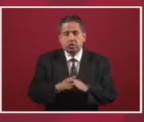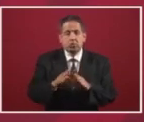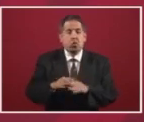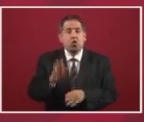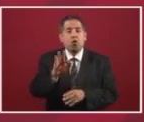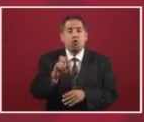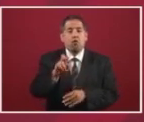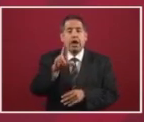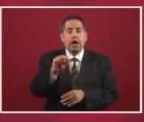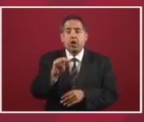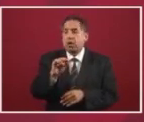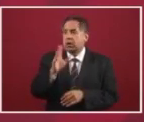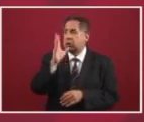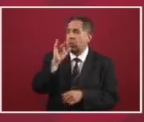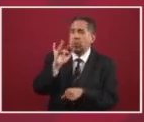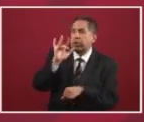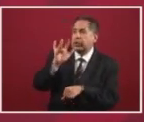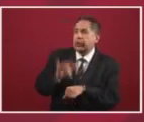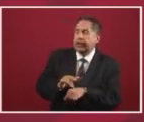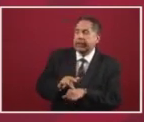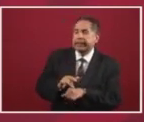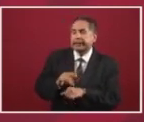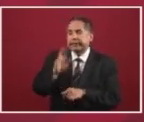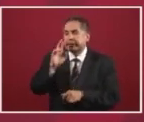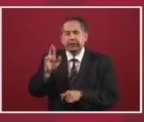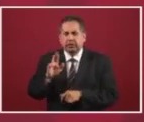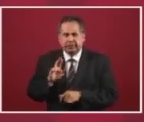fueros al presidente